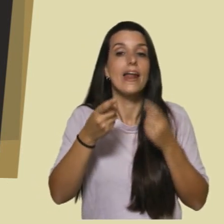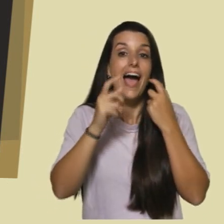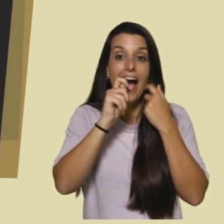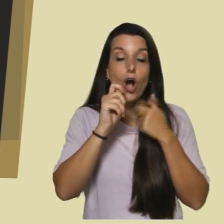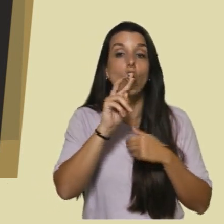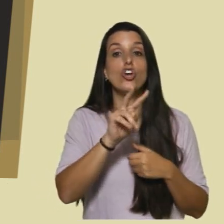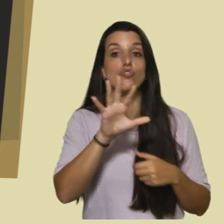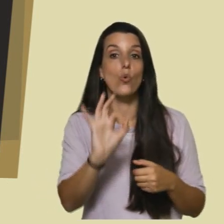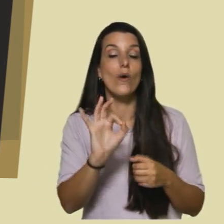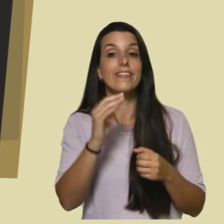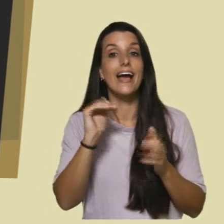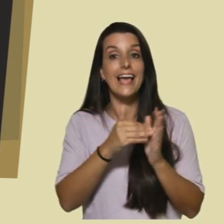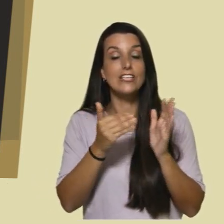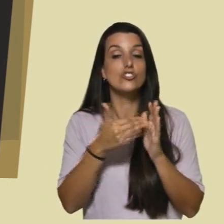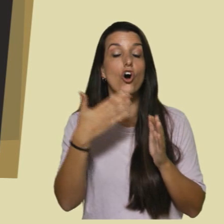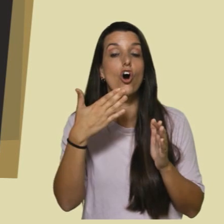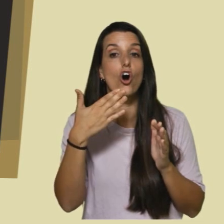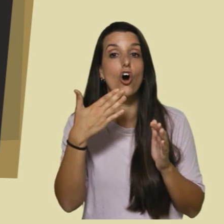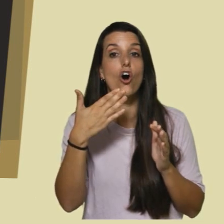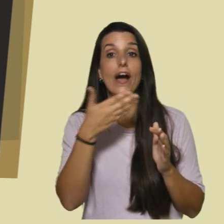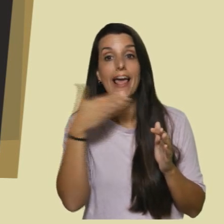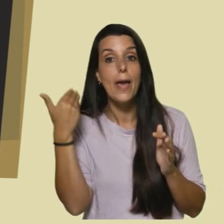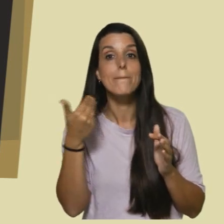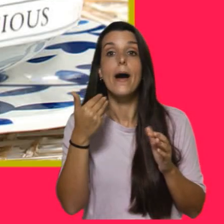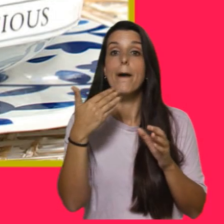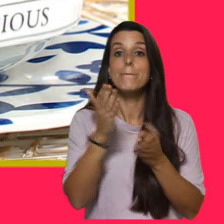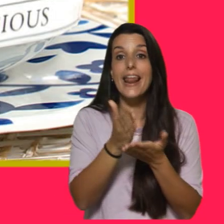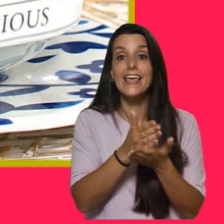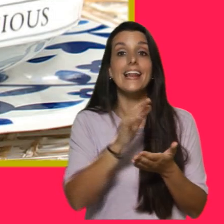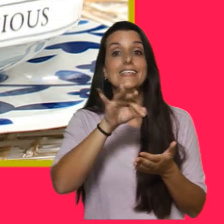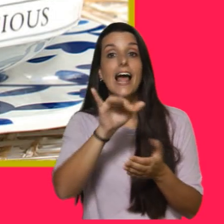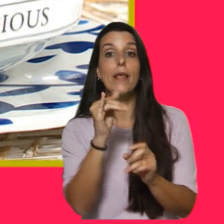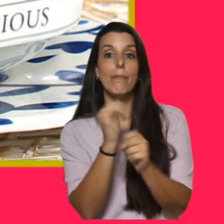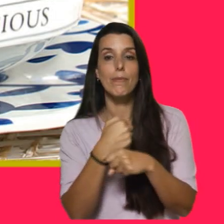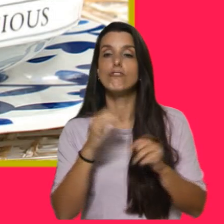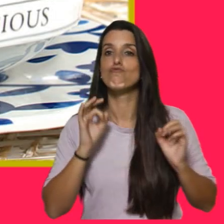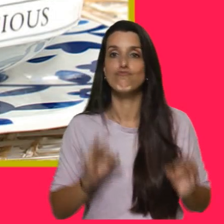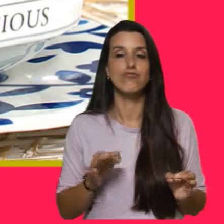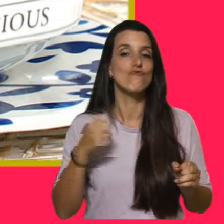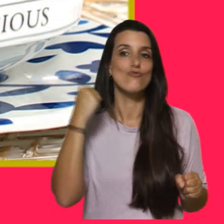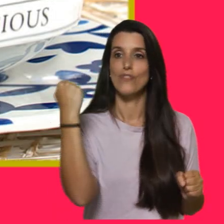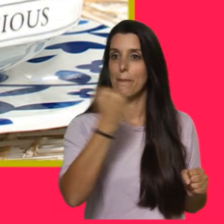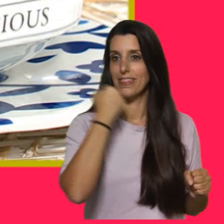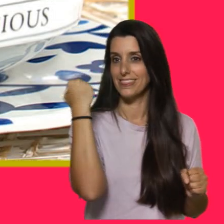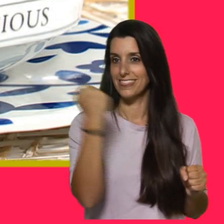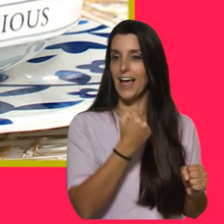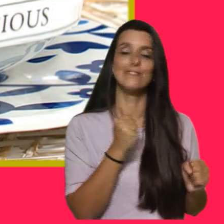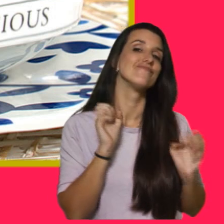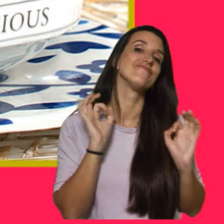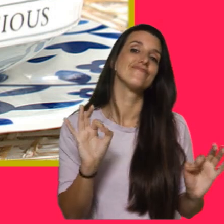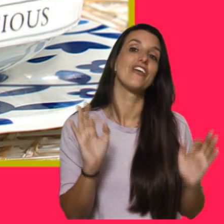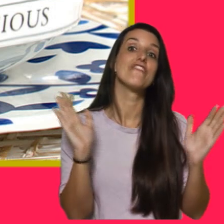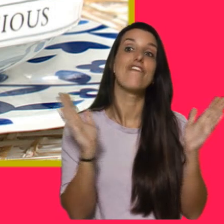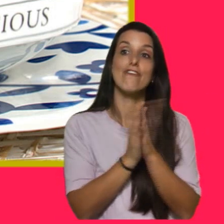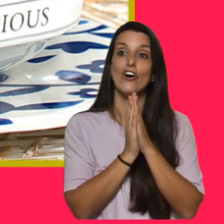ajo, 250 gramos de queso crema, perejil, sal y pimienta. Perfecto. Que no nos falte sal y pimienta. Que no falte sal y pimienta en la vida. Para nada. Por favor.